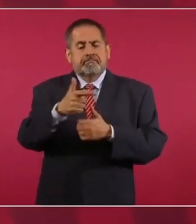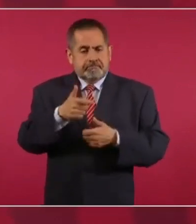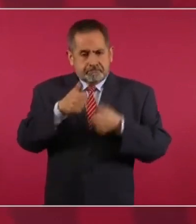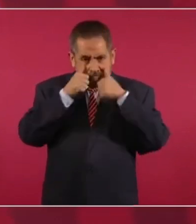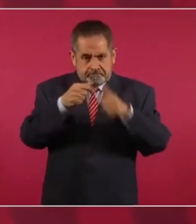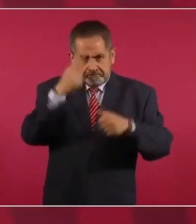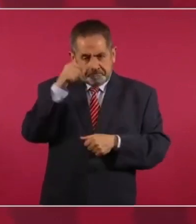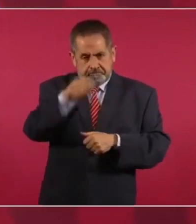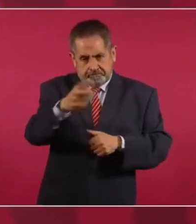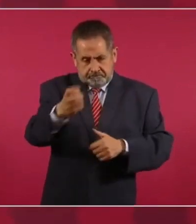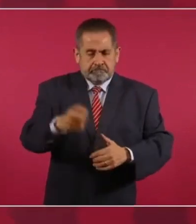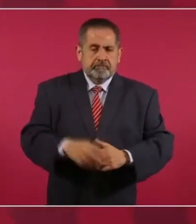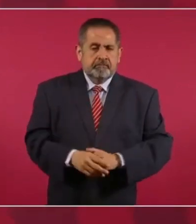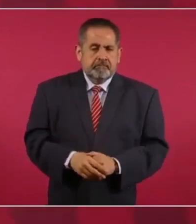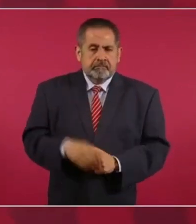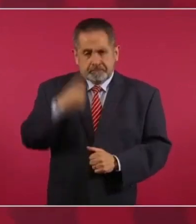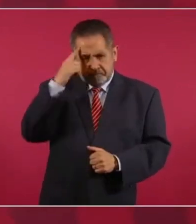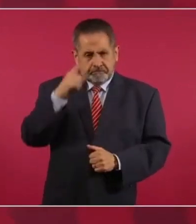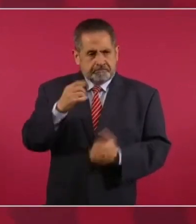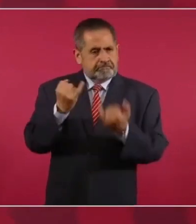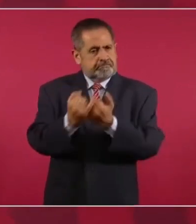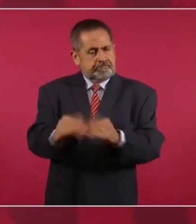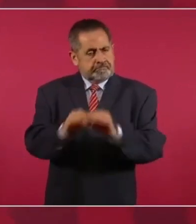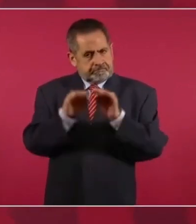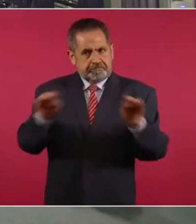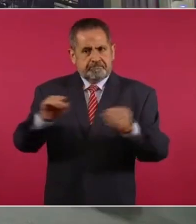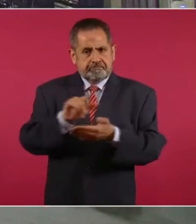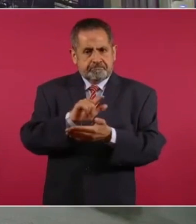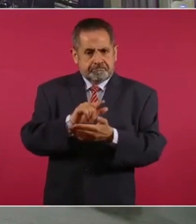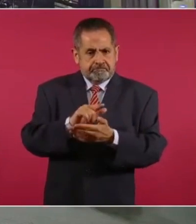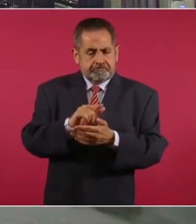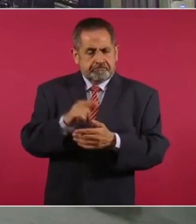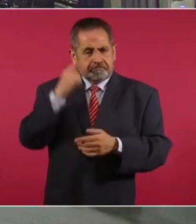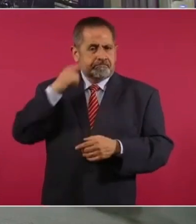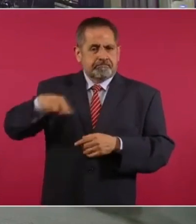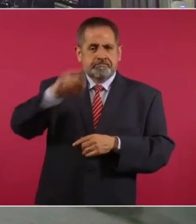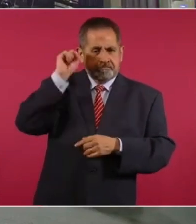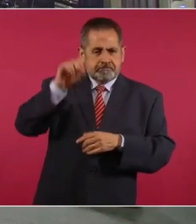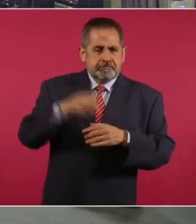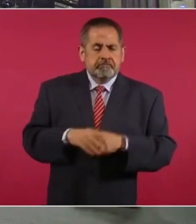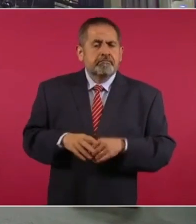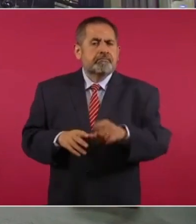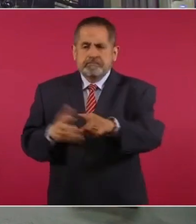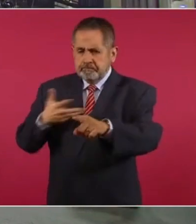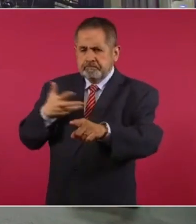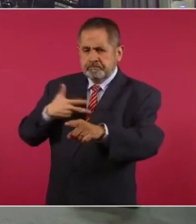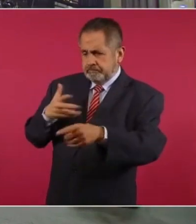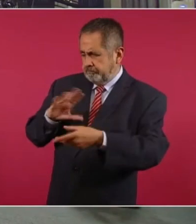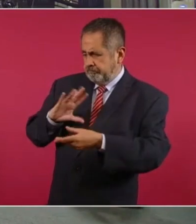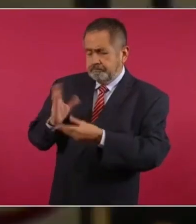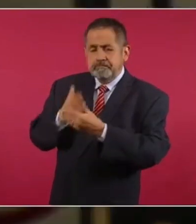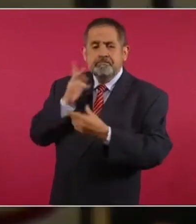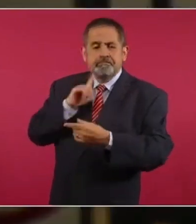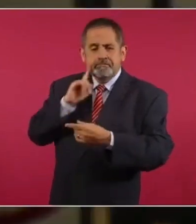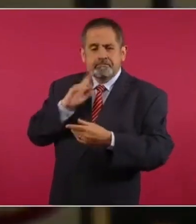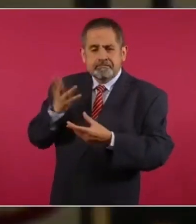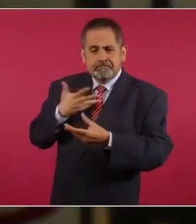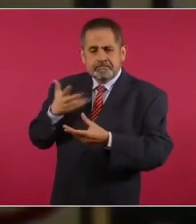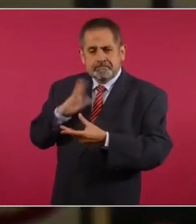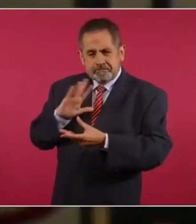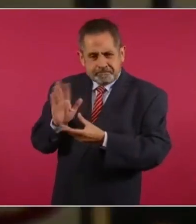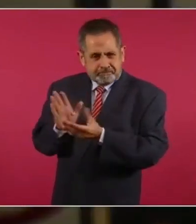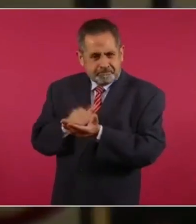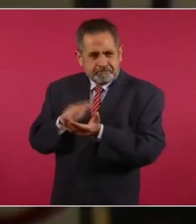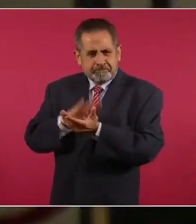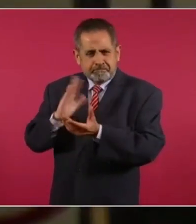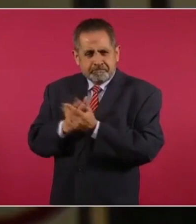en este caso para que haya democracia sindical. Sí, de hecho traigo toda la documentación, traigo igual firmas de